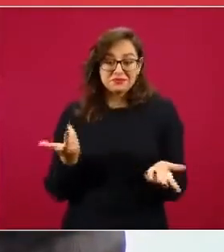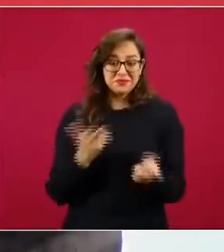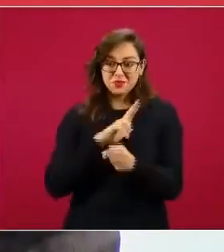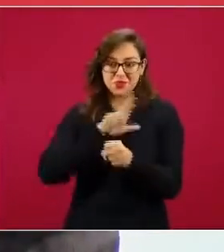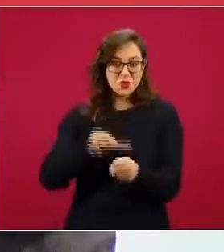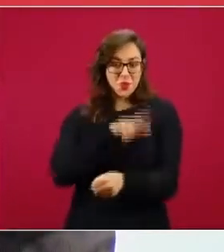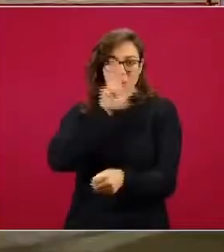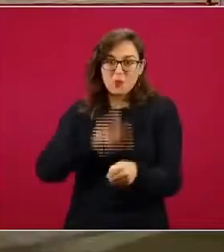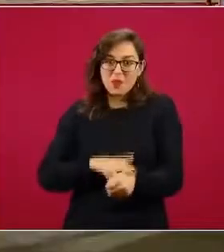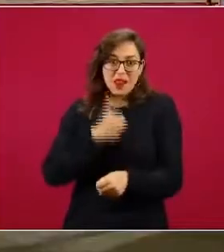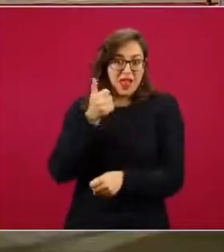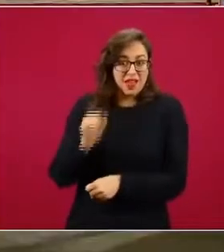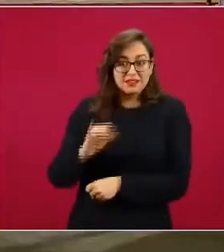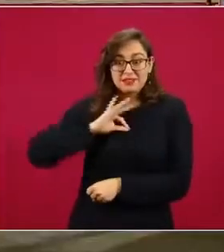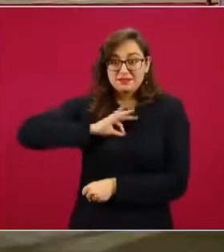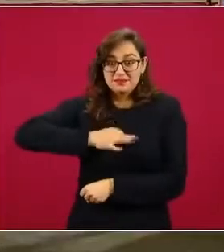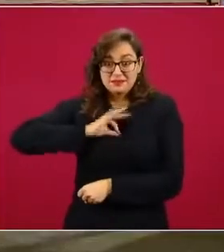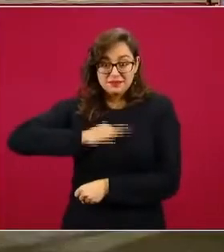improbable